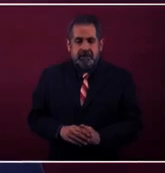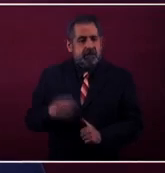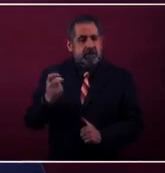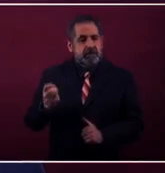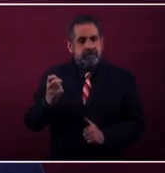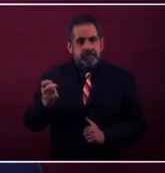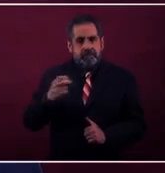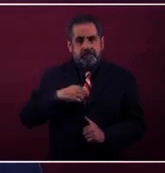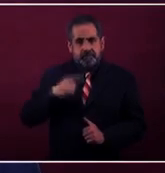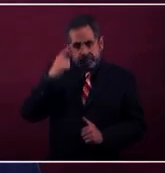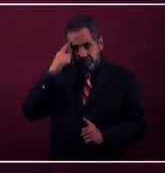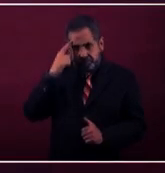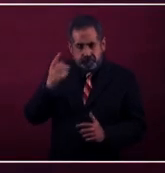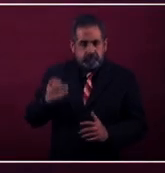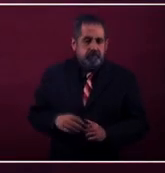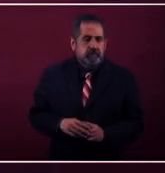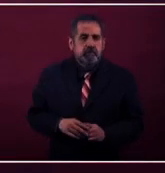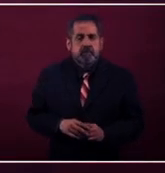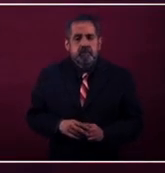Entonces,